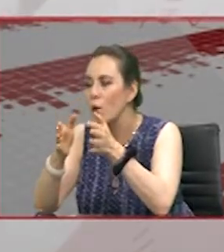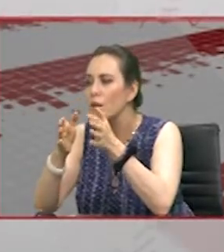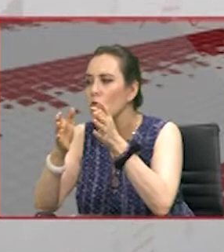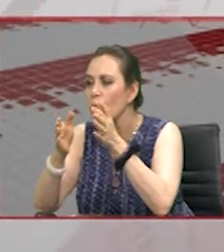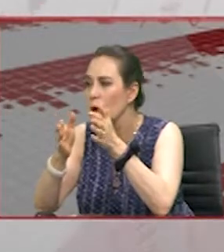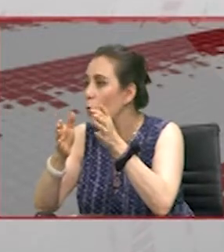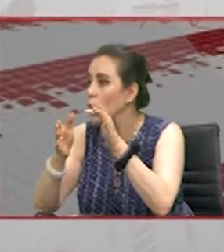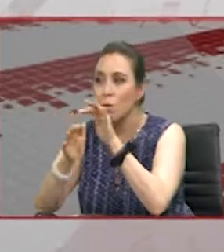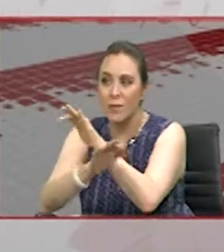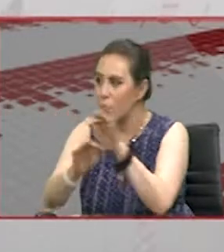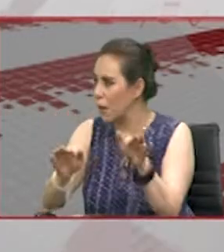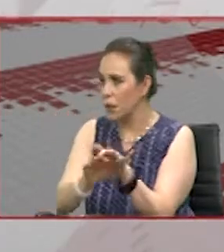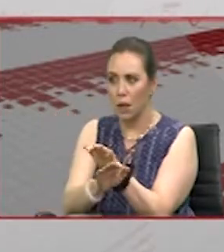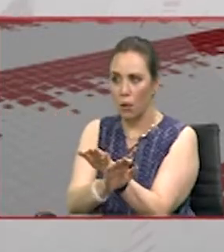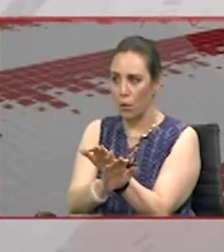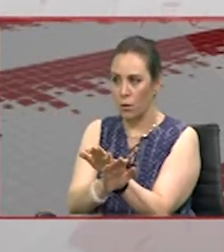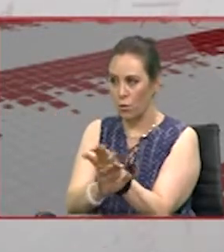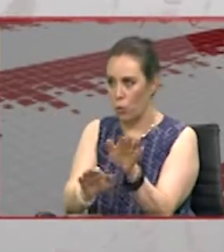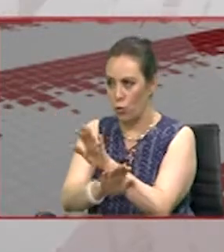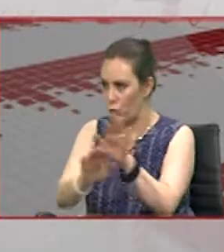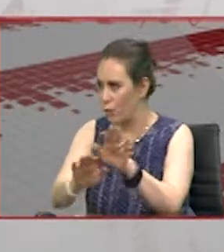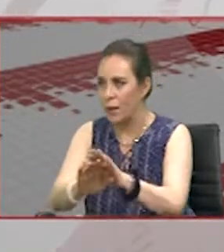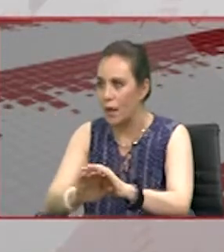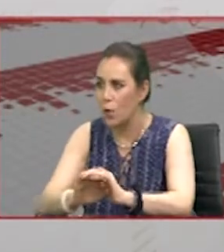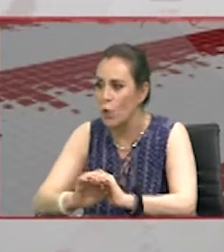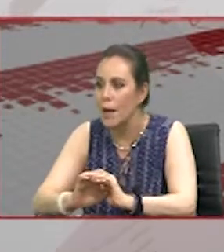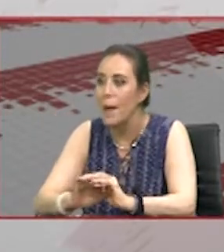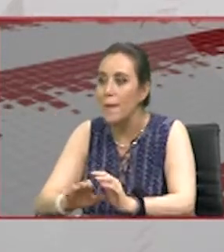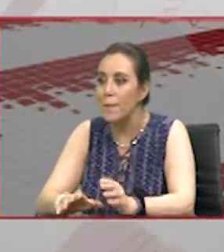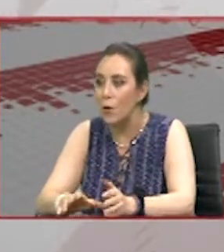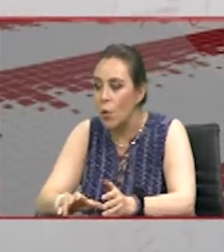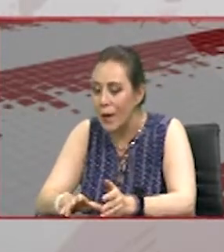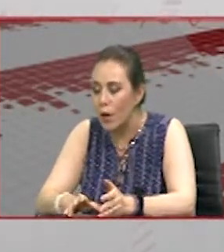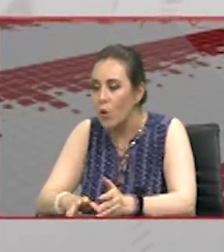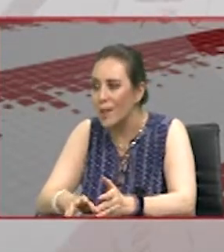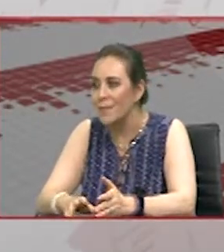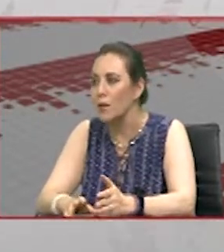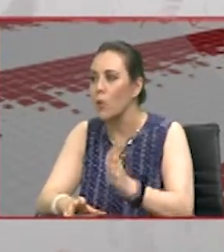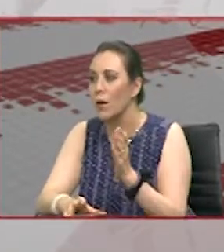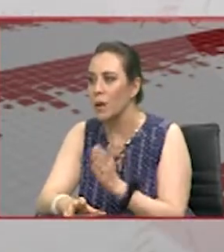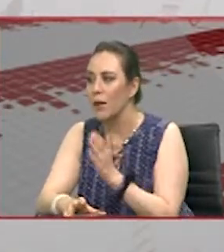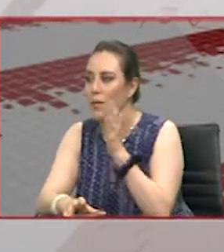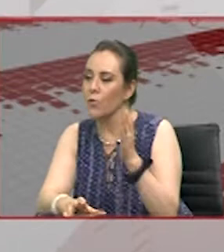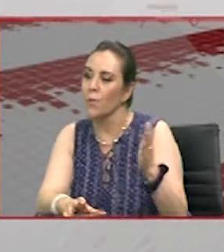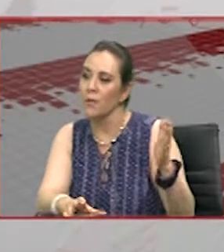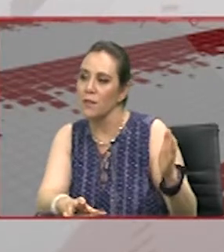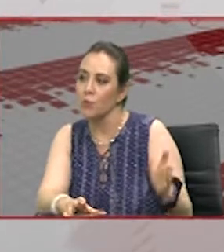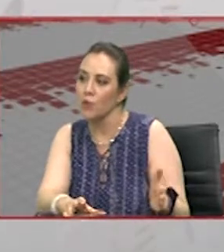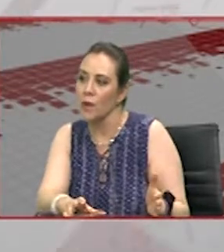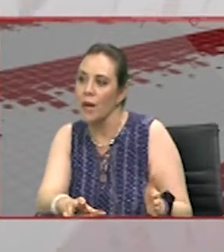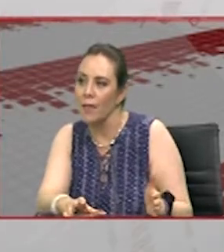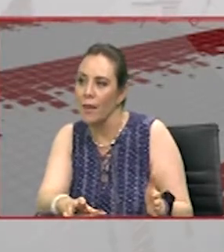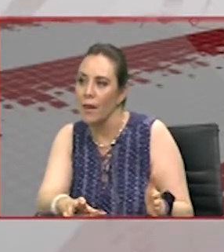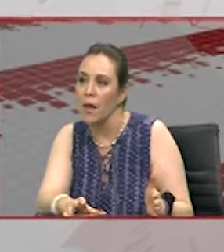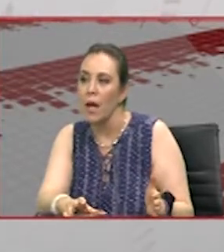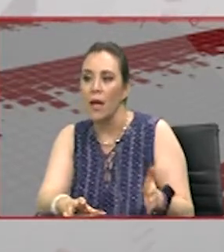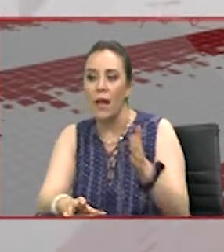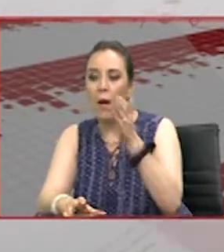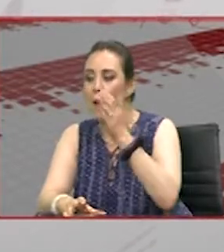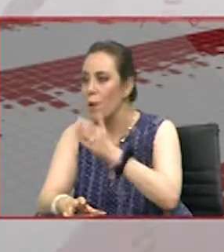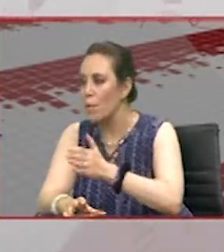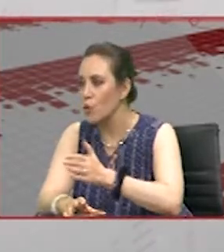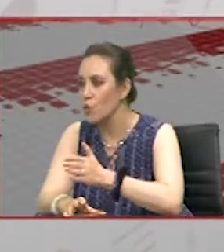Adolfo Suárez Como Rajoy No es que me encante Rajoy No soy fan de Rajoy Pero creo que Si guardaba Las formas De institucionalidad